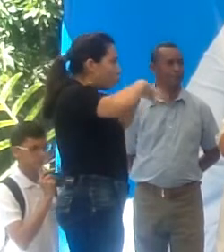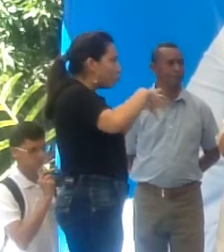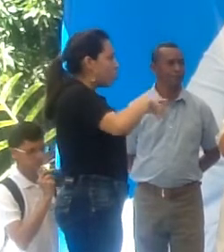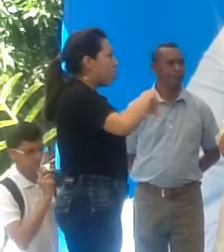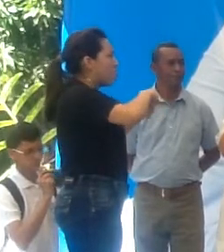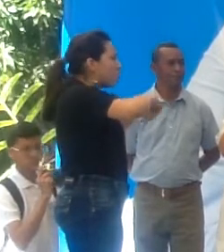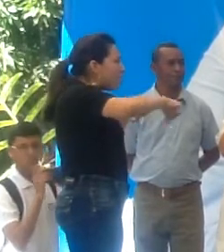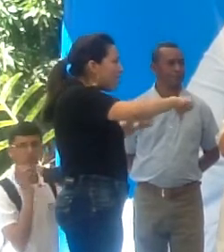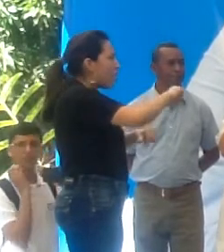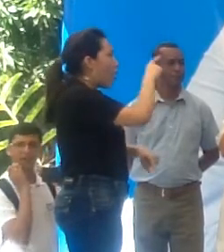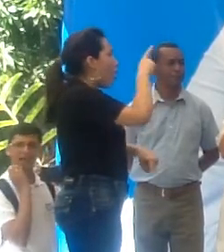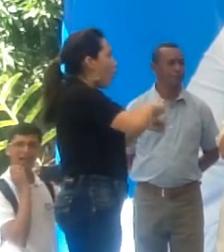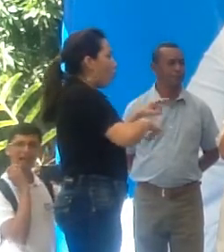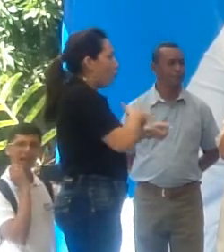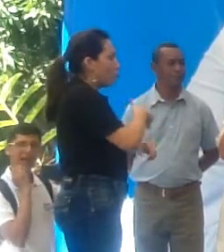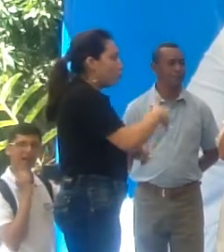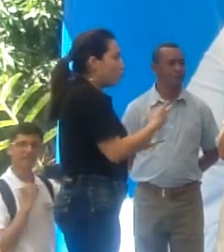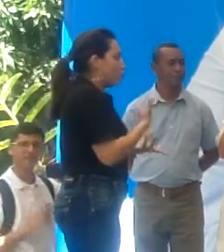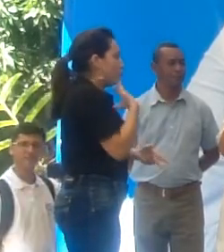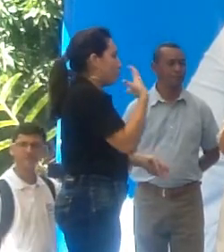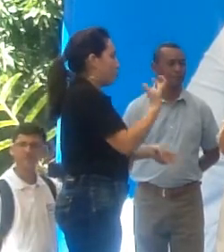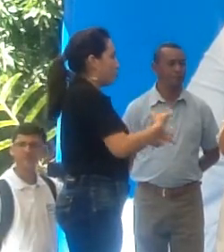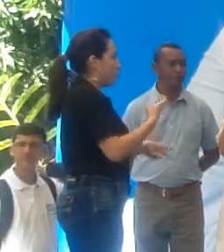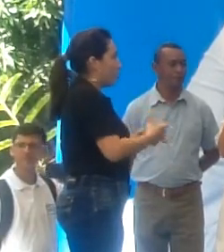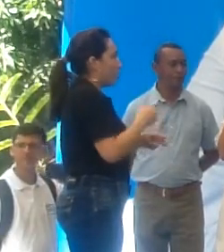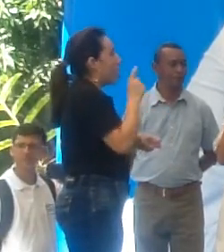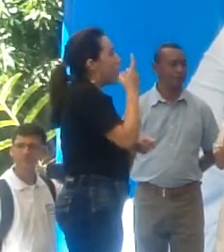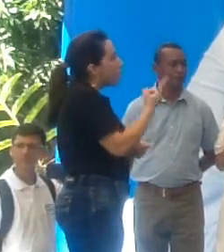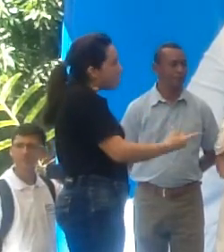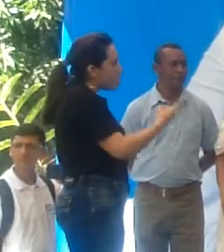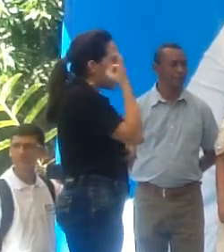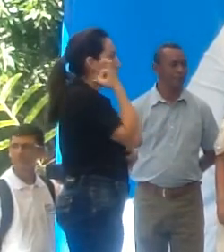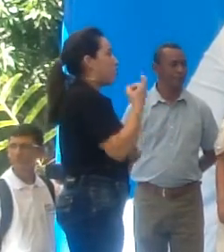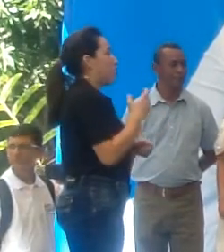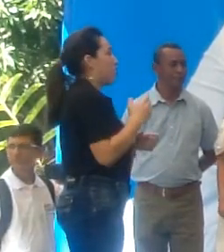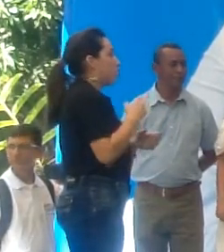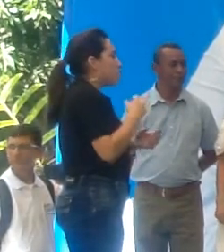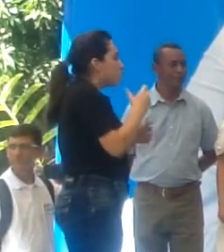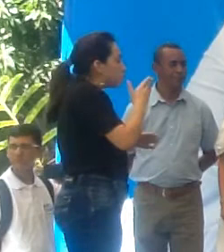todavía deficiencia en la infraestructura de la red terciaria.